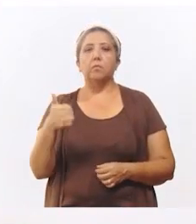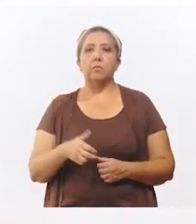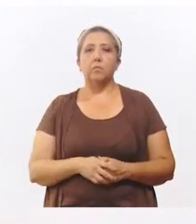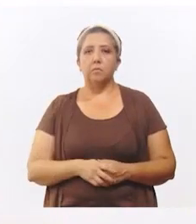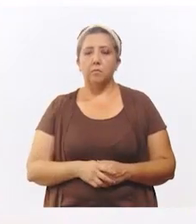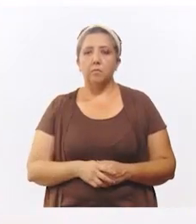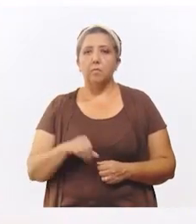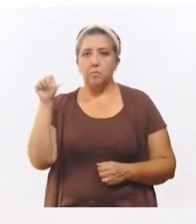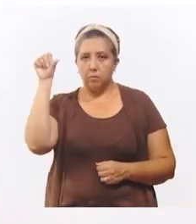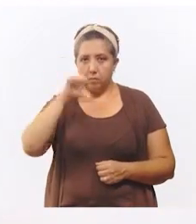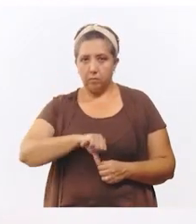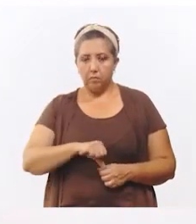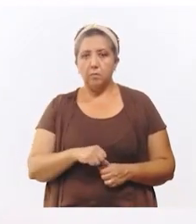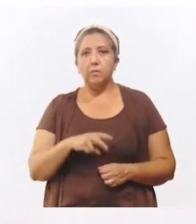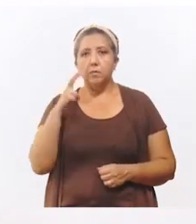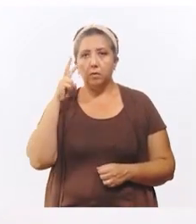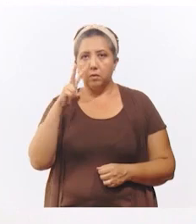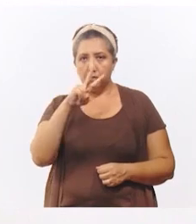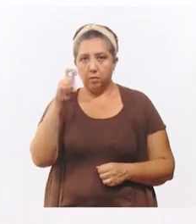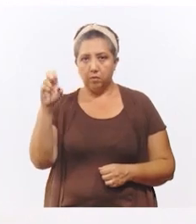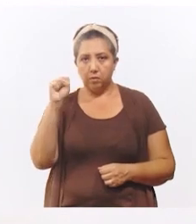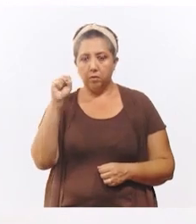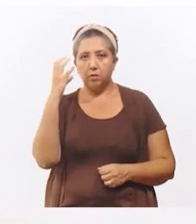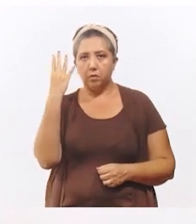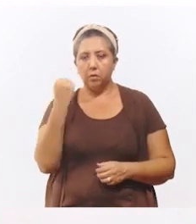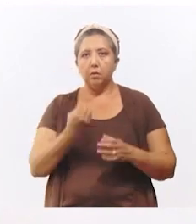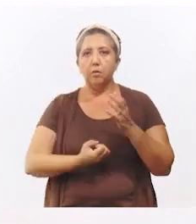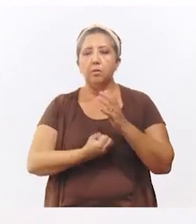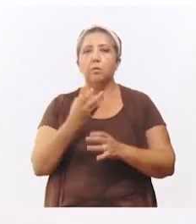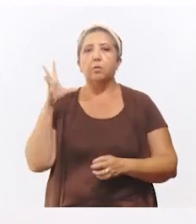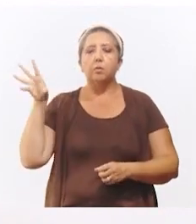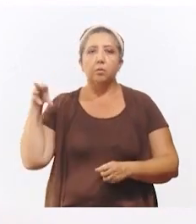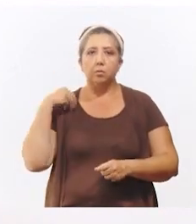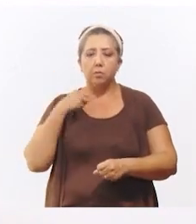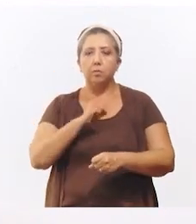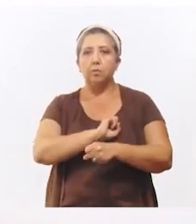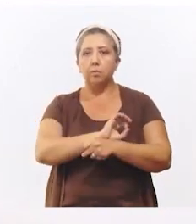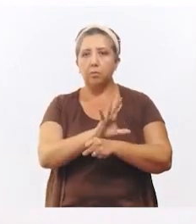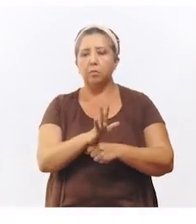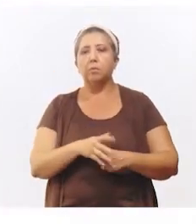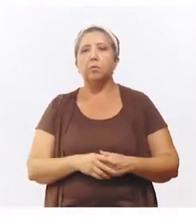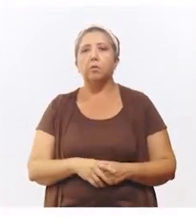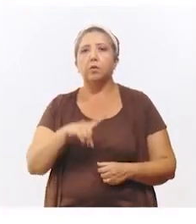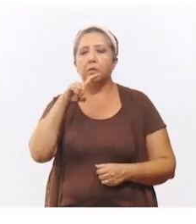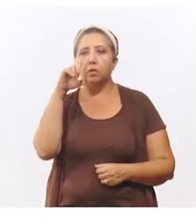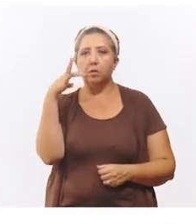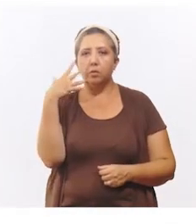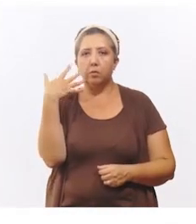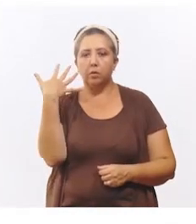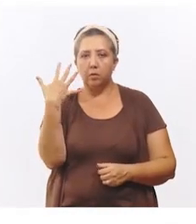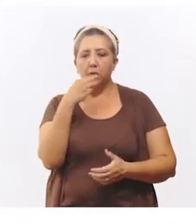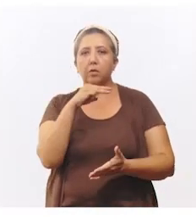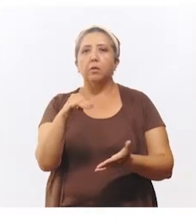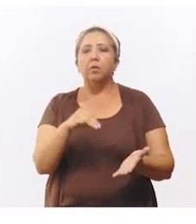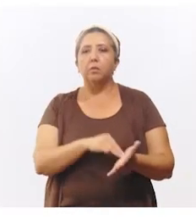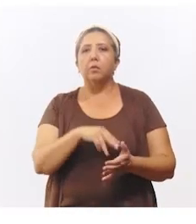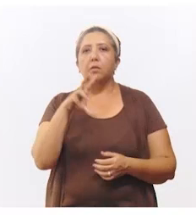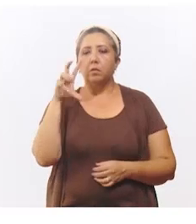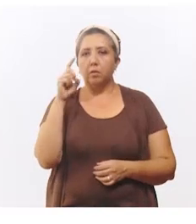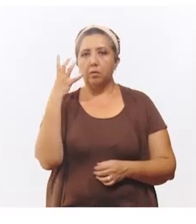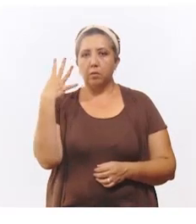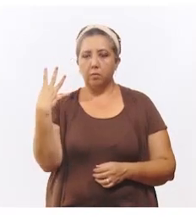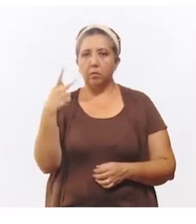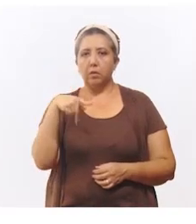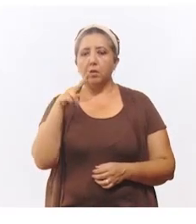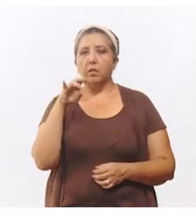45.486. Hoy se detectaron 269 nuevos contagios de coronavirus, 155 en Mérida, 34